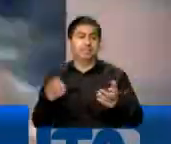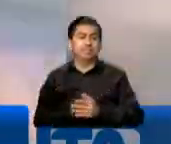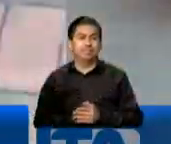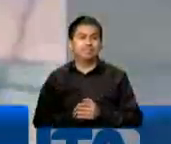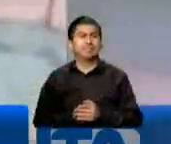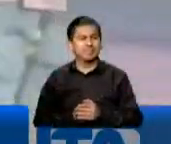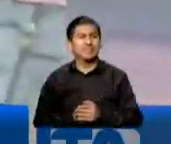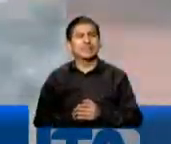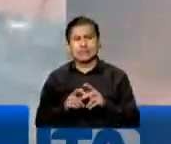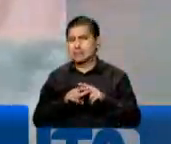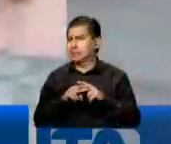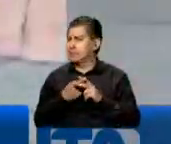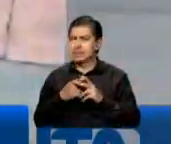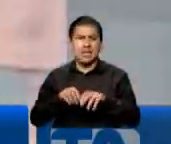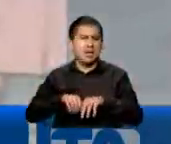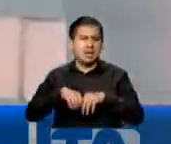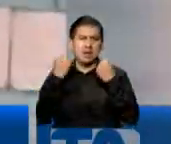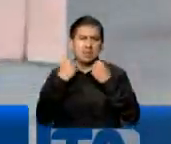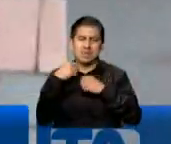Y a la destrucción.